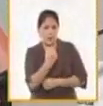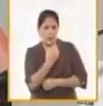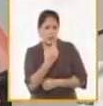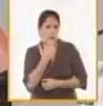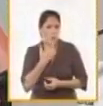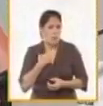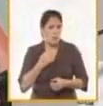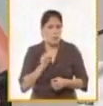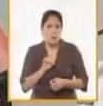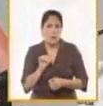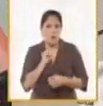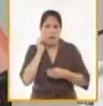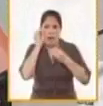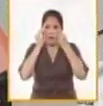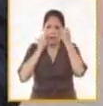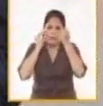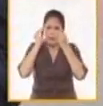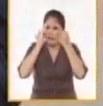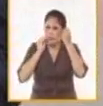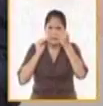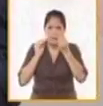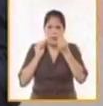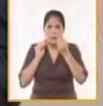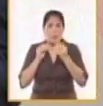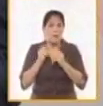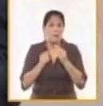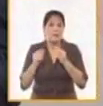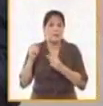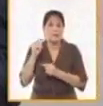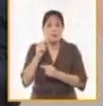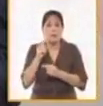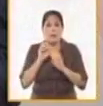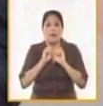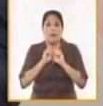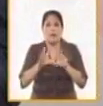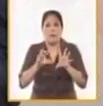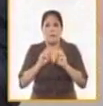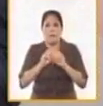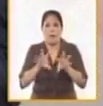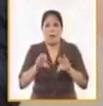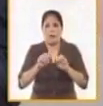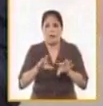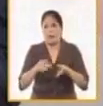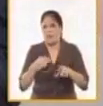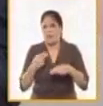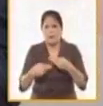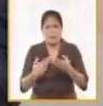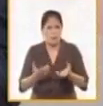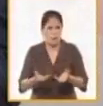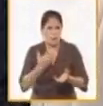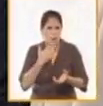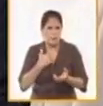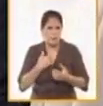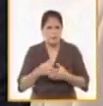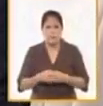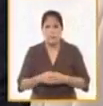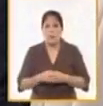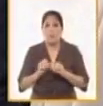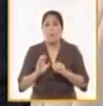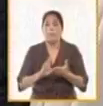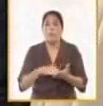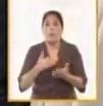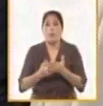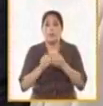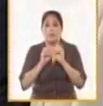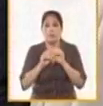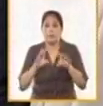comenzar haciendo un análisis sobre toda la campaña en general, es decir, cómo se desarrolló la campaña. Tratándose de